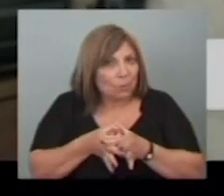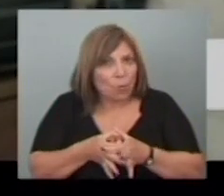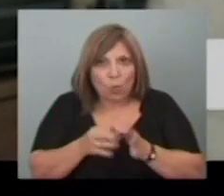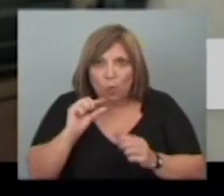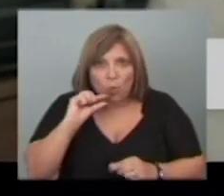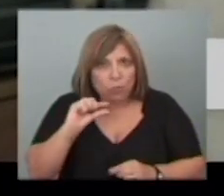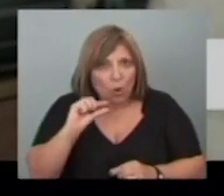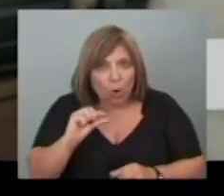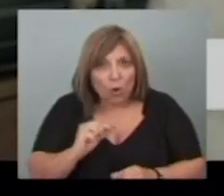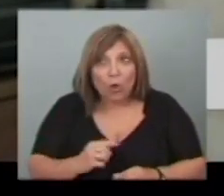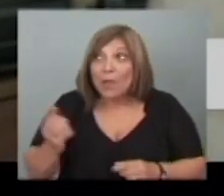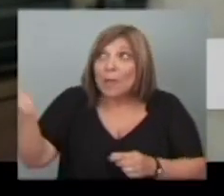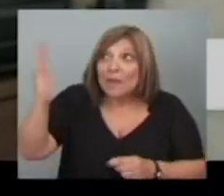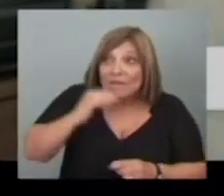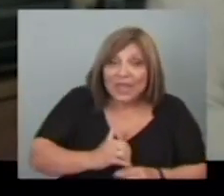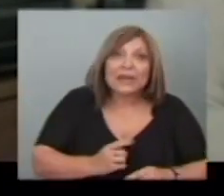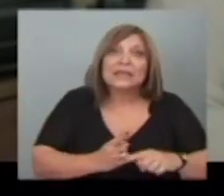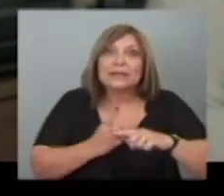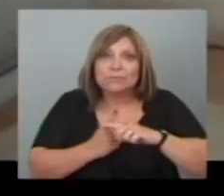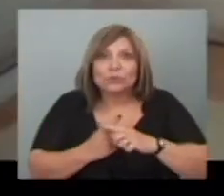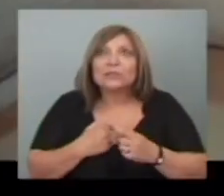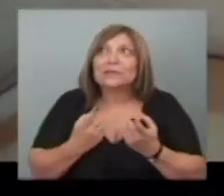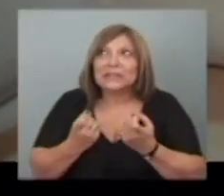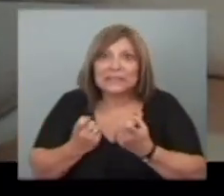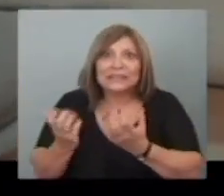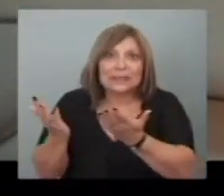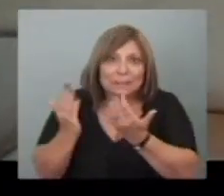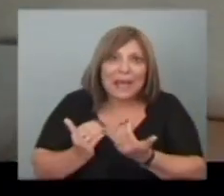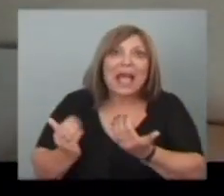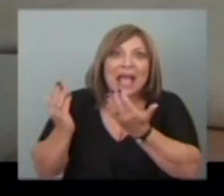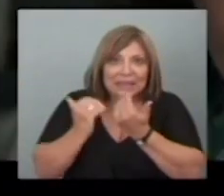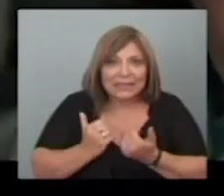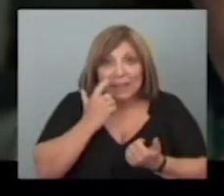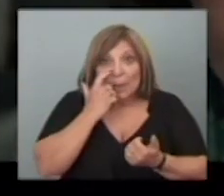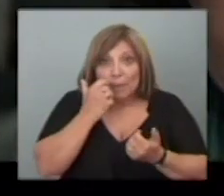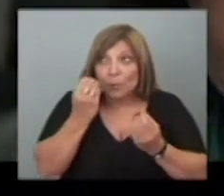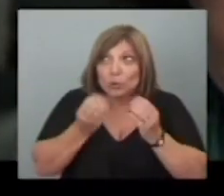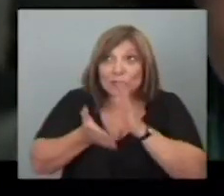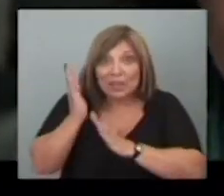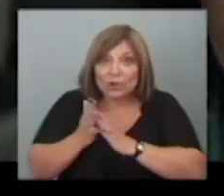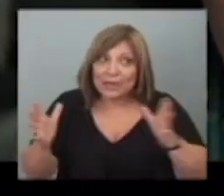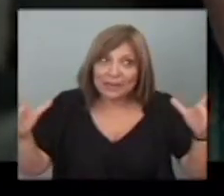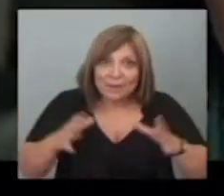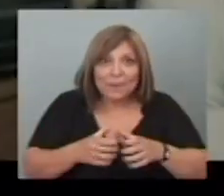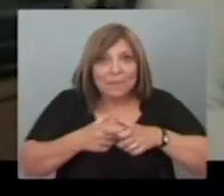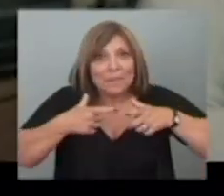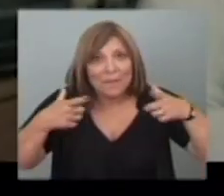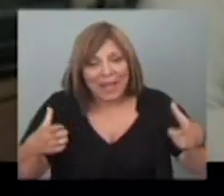muy positivo el que vuelva una parte de la gente que se fue. Por otro